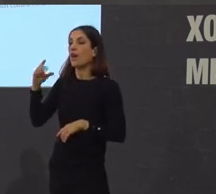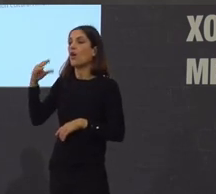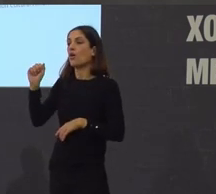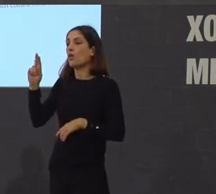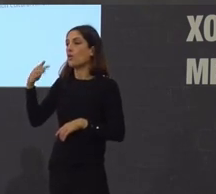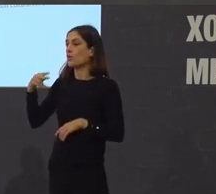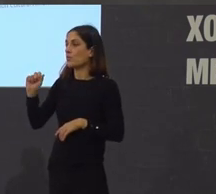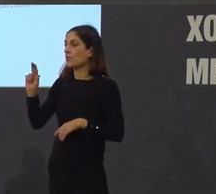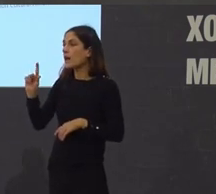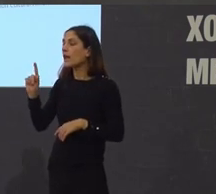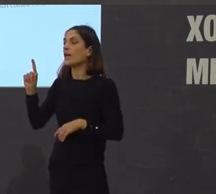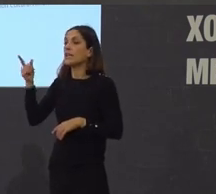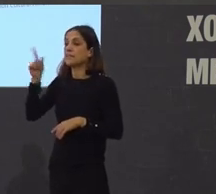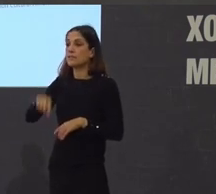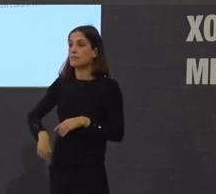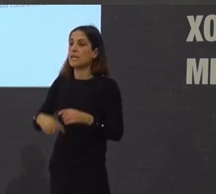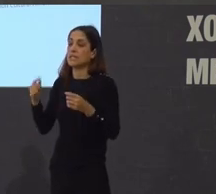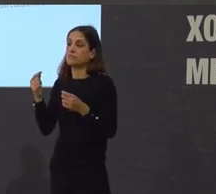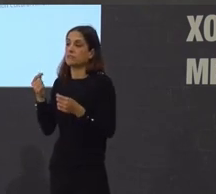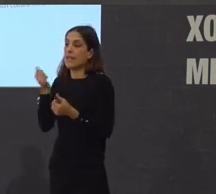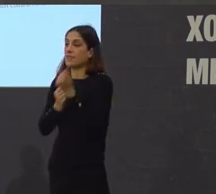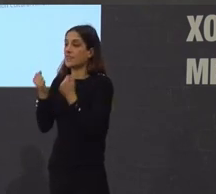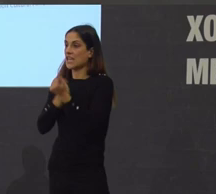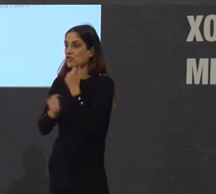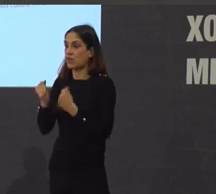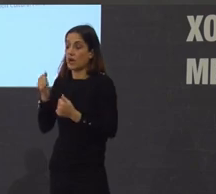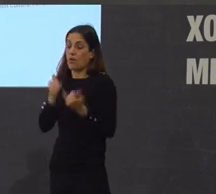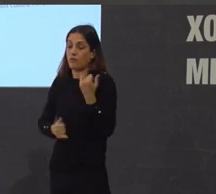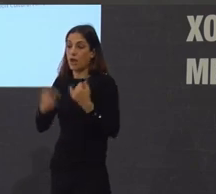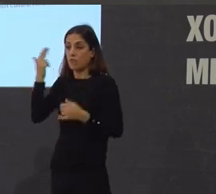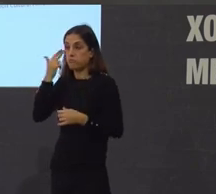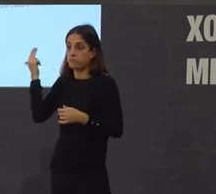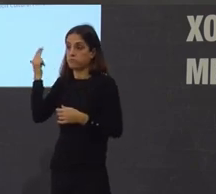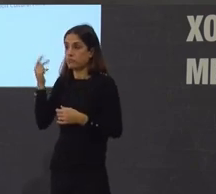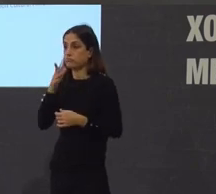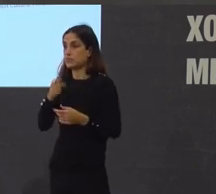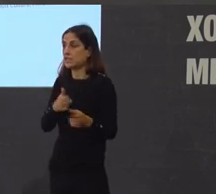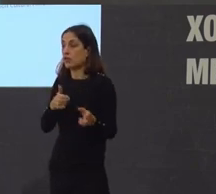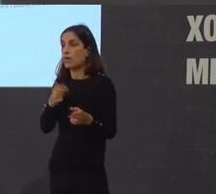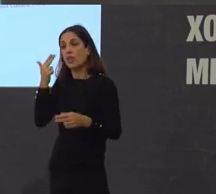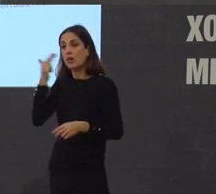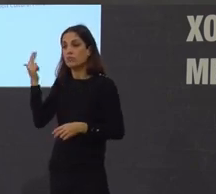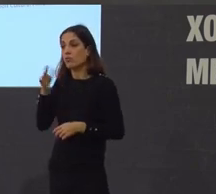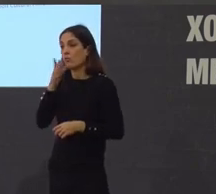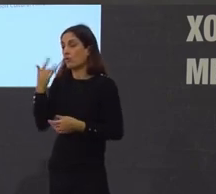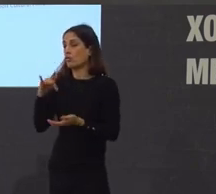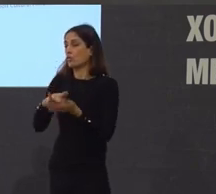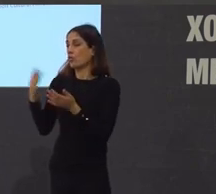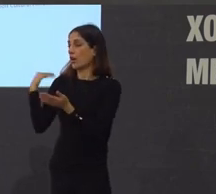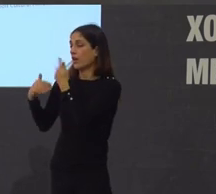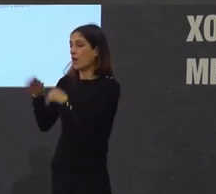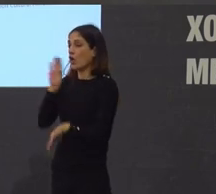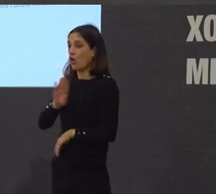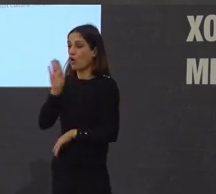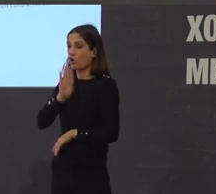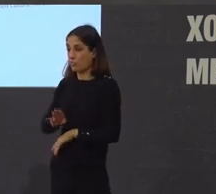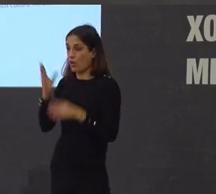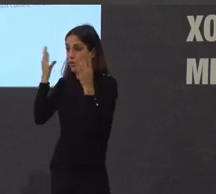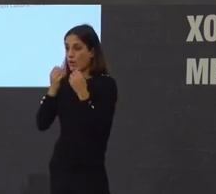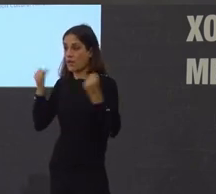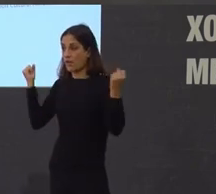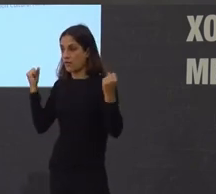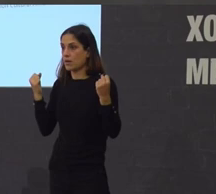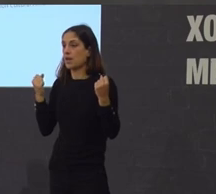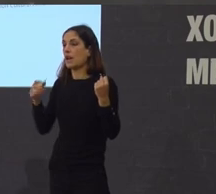afrodisio méndez pero tras obrero suicidó pegándose un tiro de escopeta por lo desfalco que había una guardia cívica por cierto en algunos libros